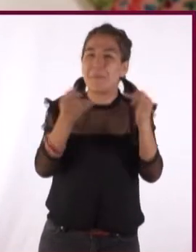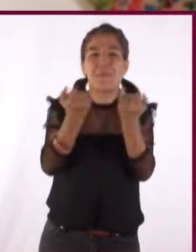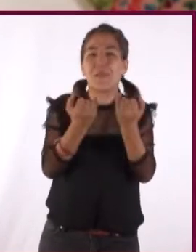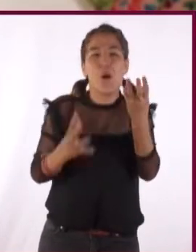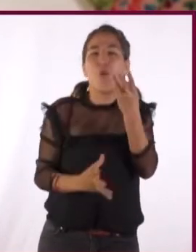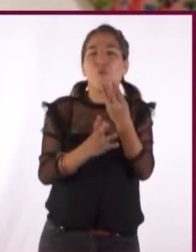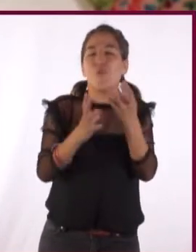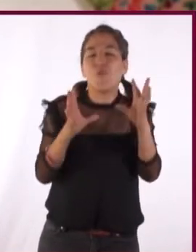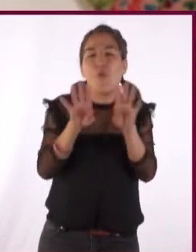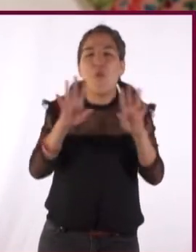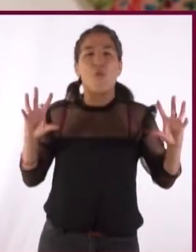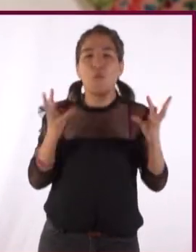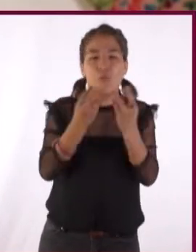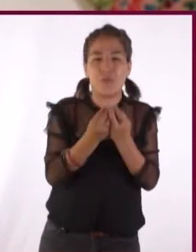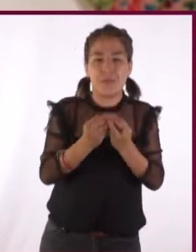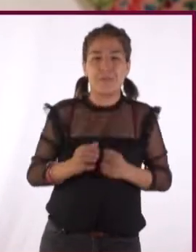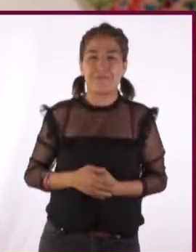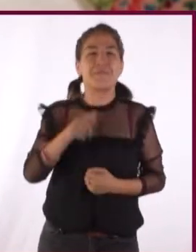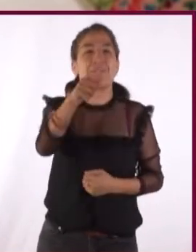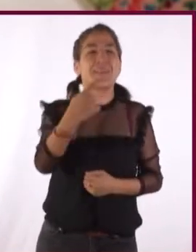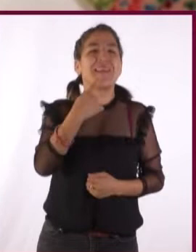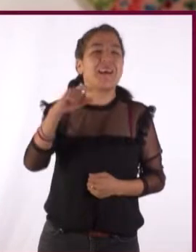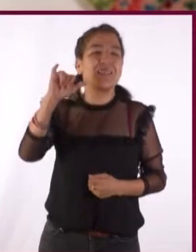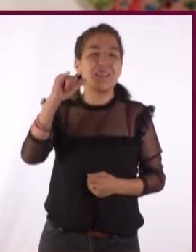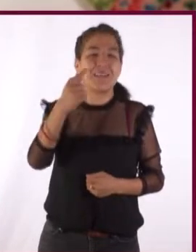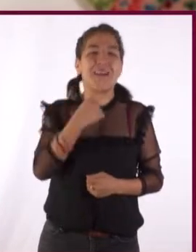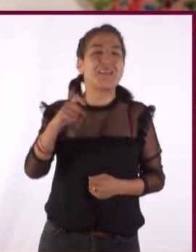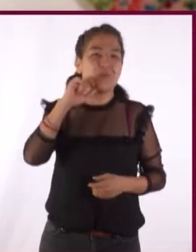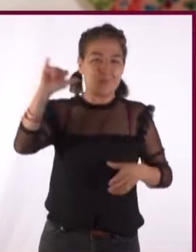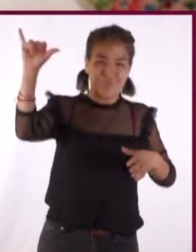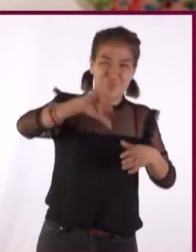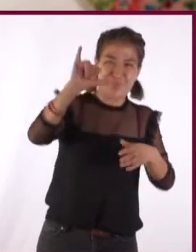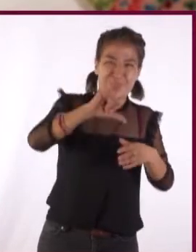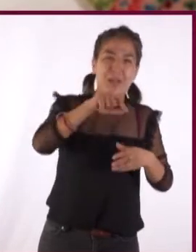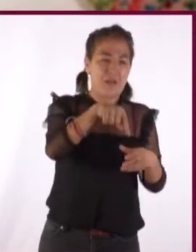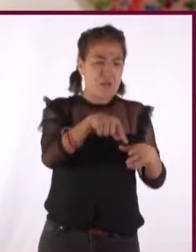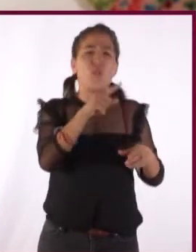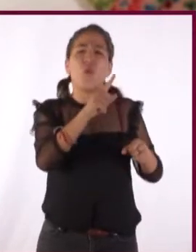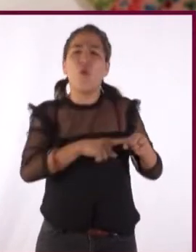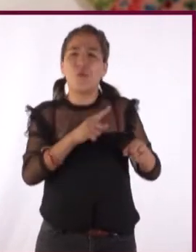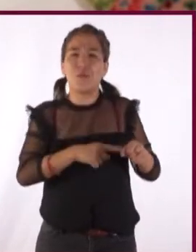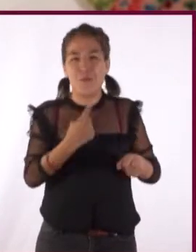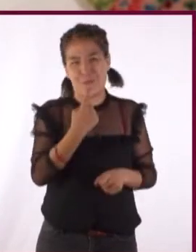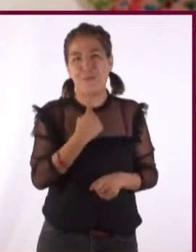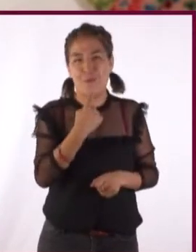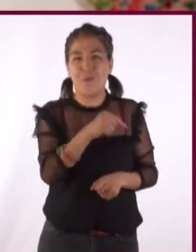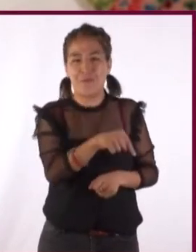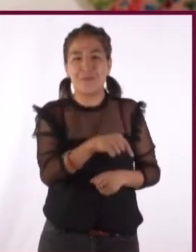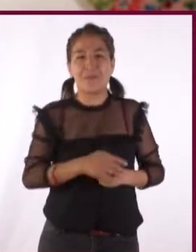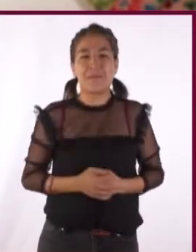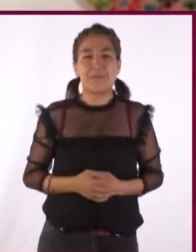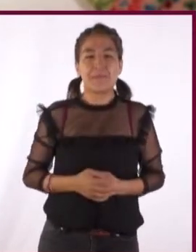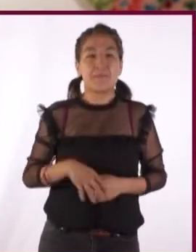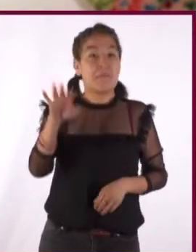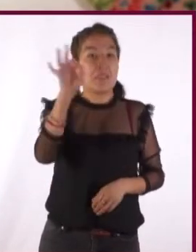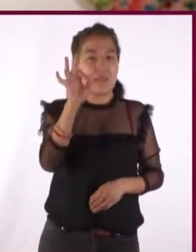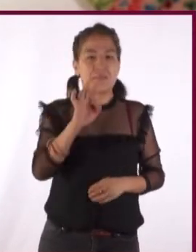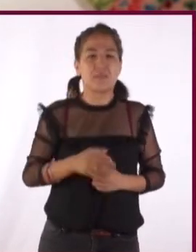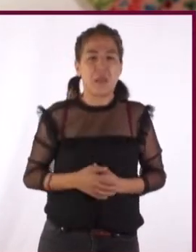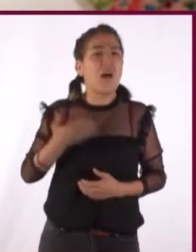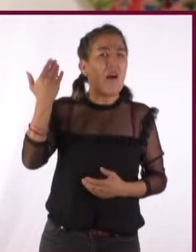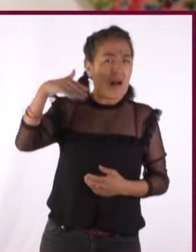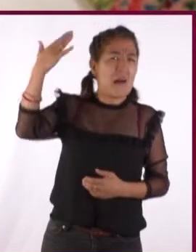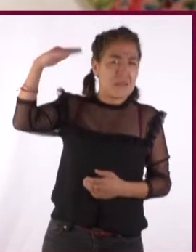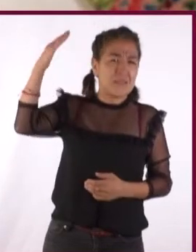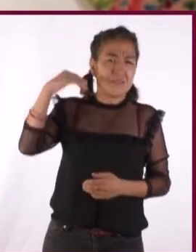la mano. Por ejemplo, sabemos que la catsup es roja, ¿no? Si una catsup, de hecho